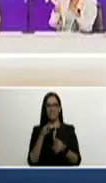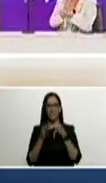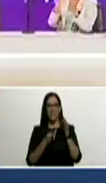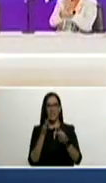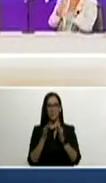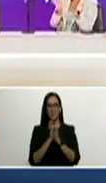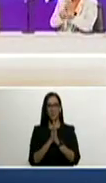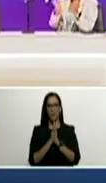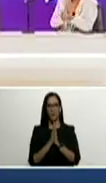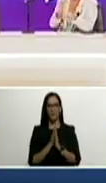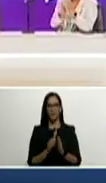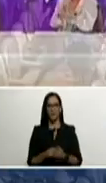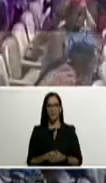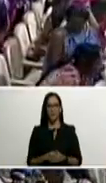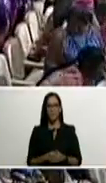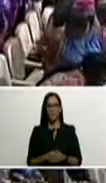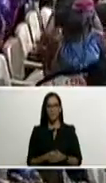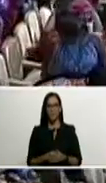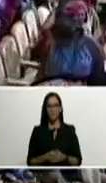favor.